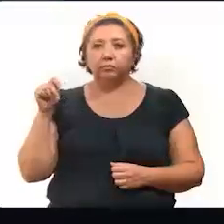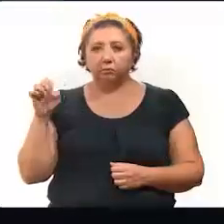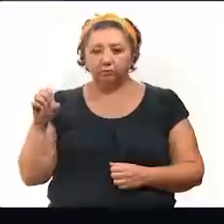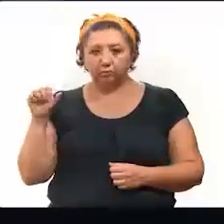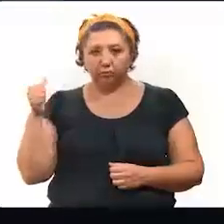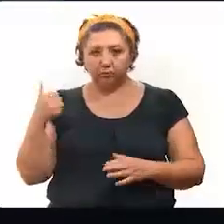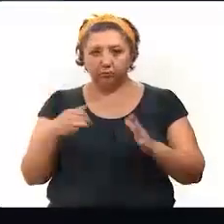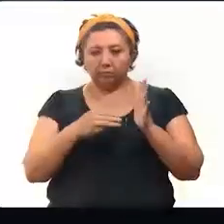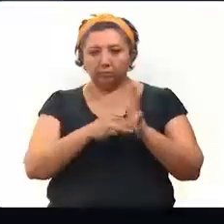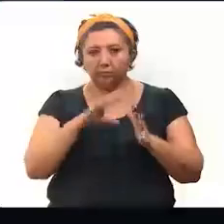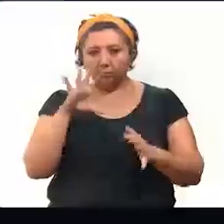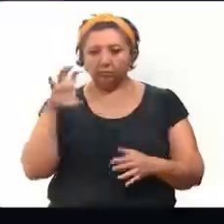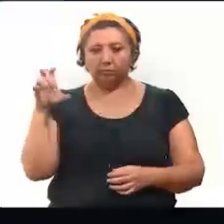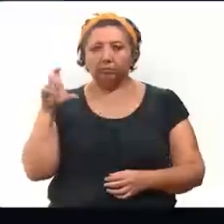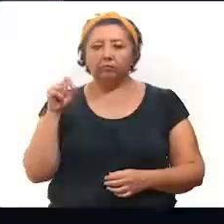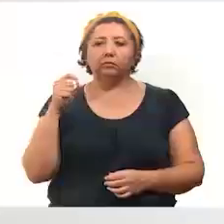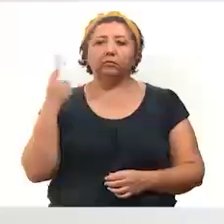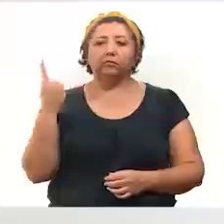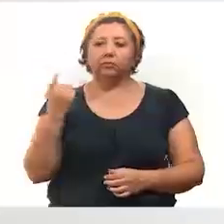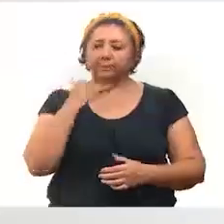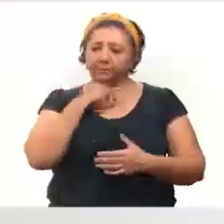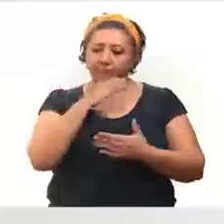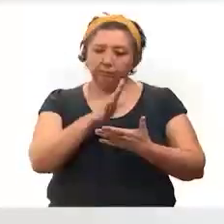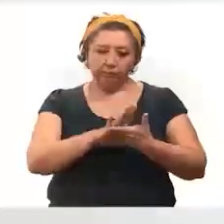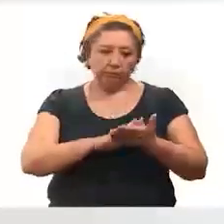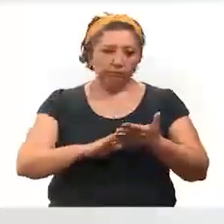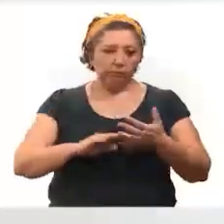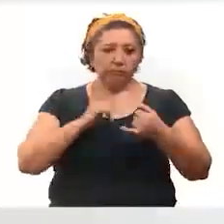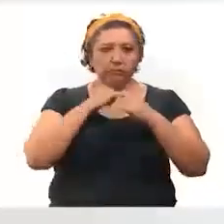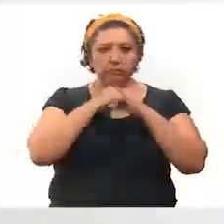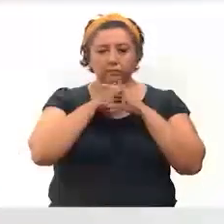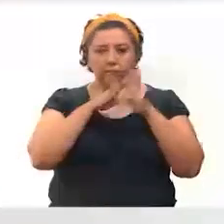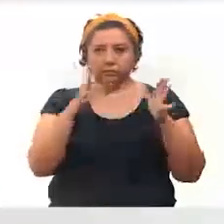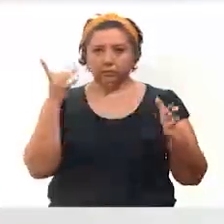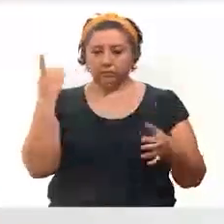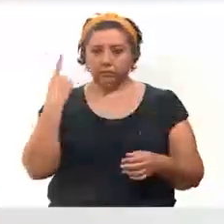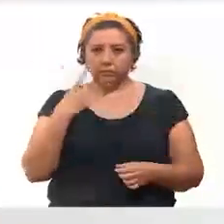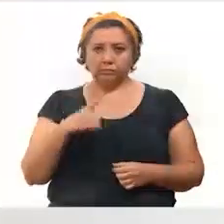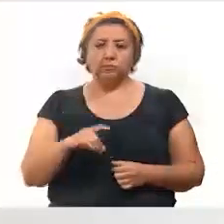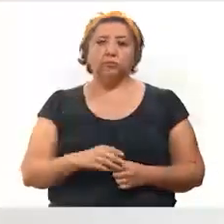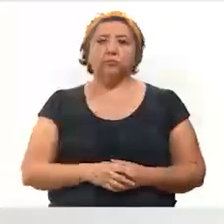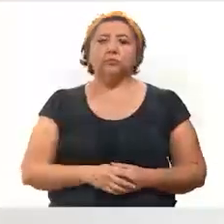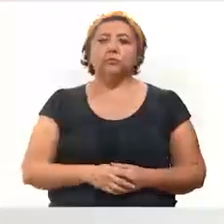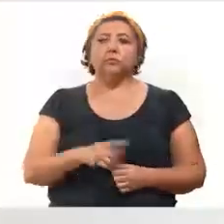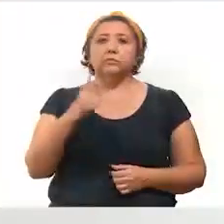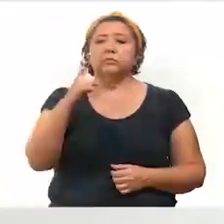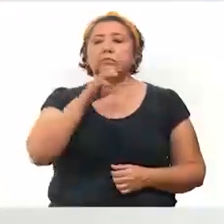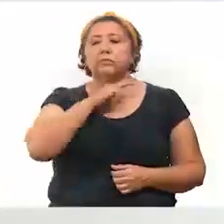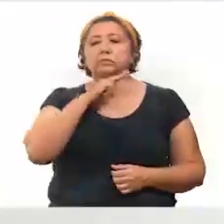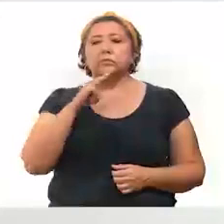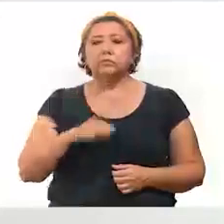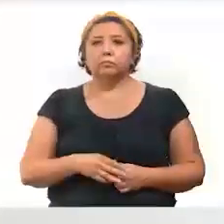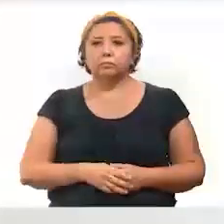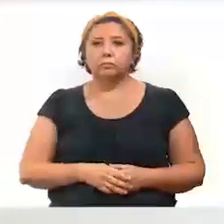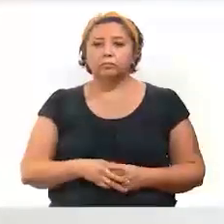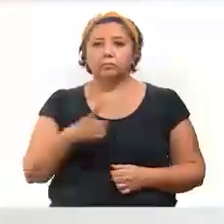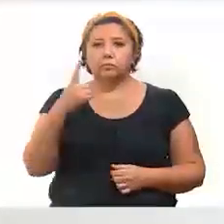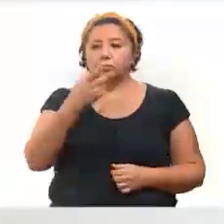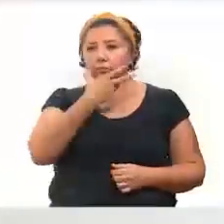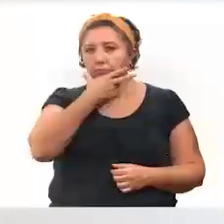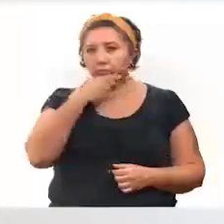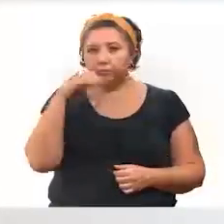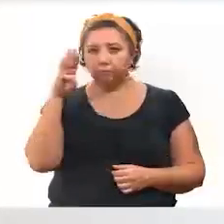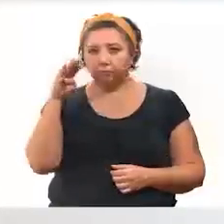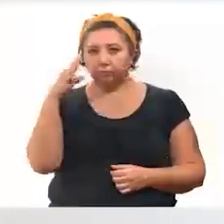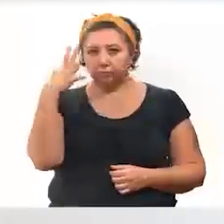poniente, 11.521. Lamentablemente, en este parte médico informamos de un fallecimiento, un hombre